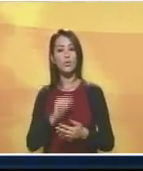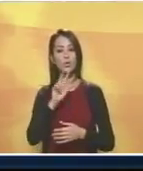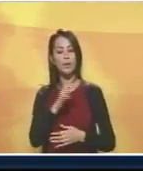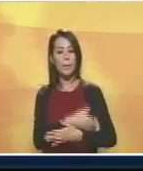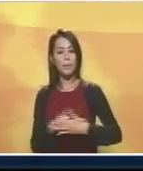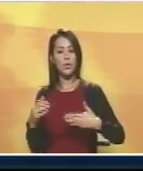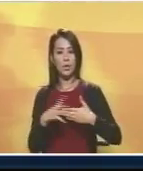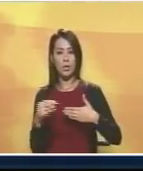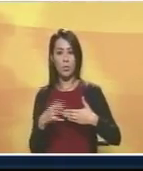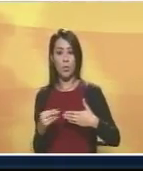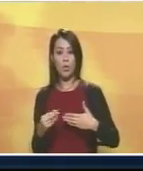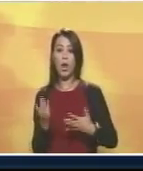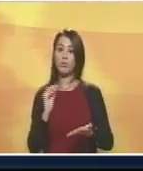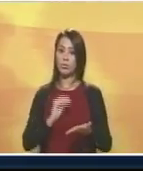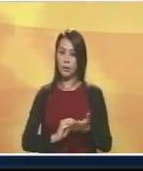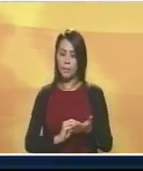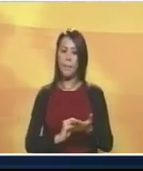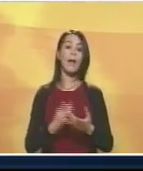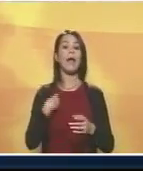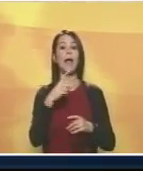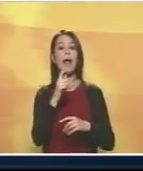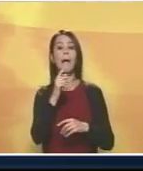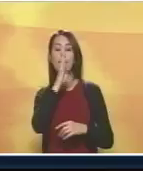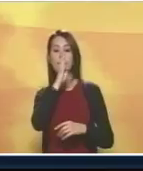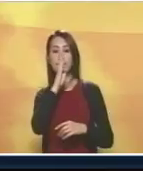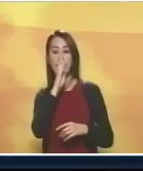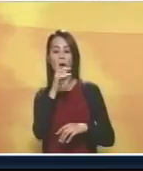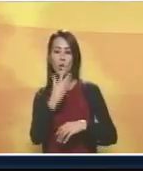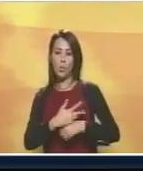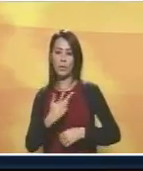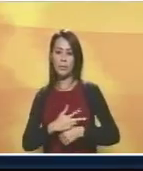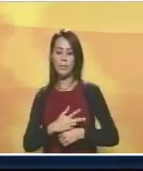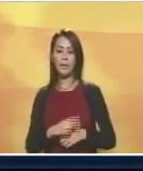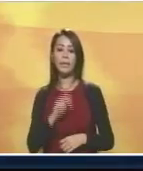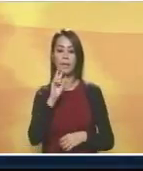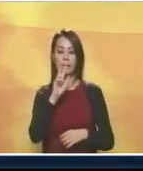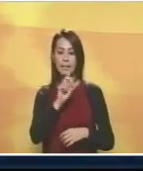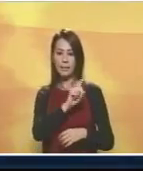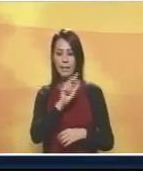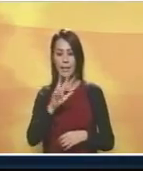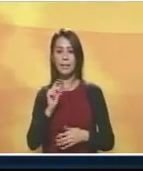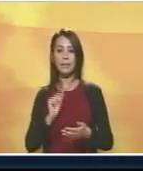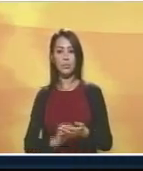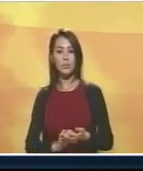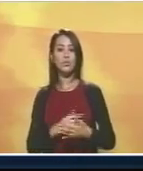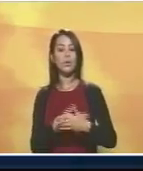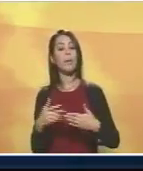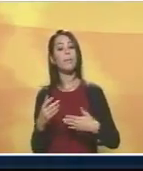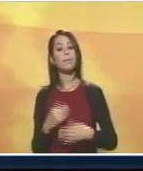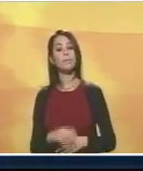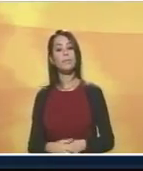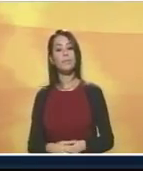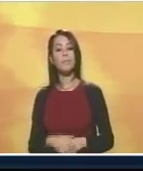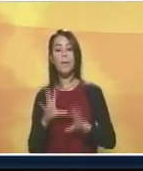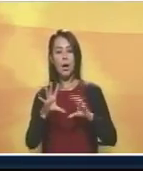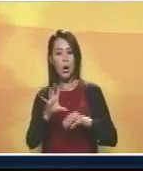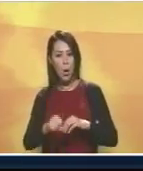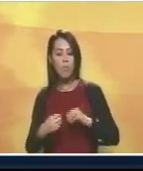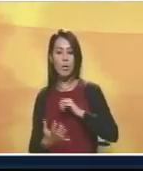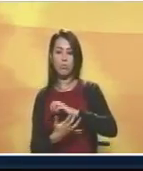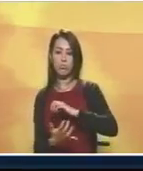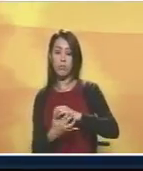millones regresaron al sistema bancario guatemalteco. 13.9 millones se usaron para comprar maquinaria